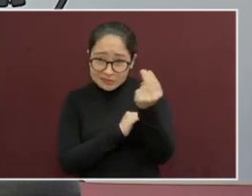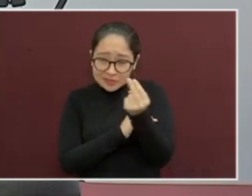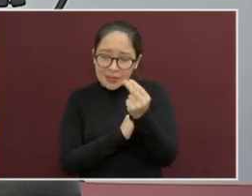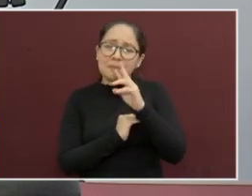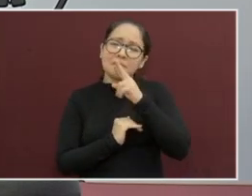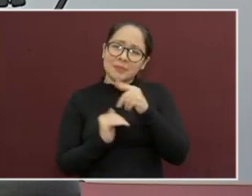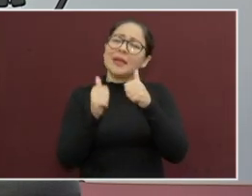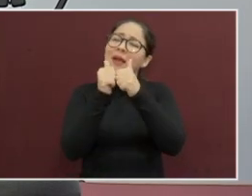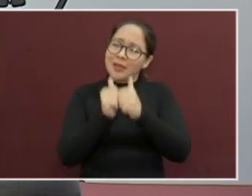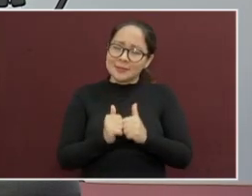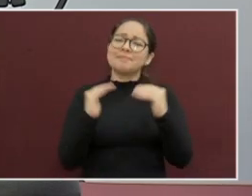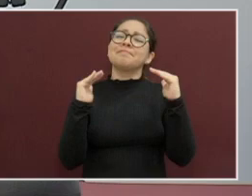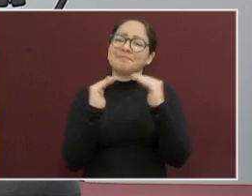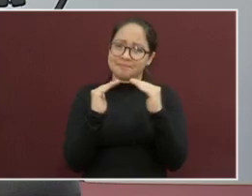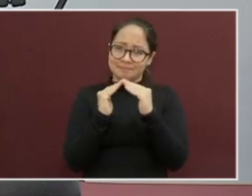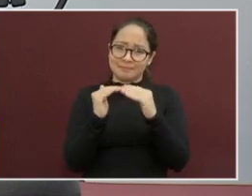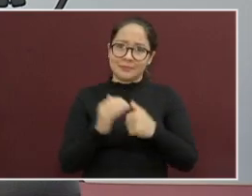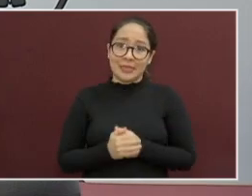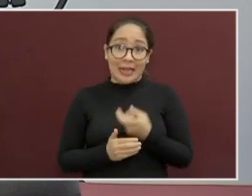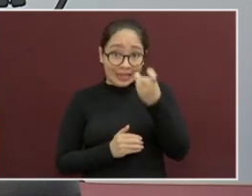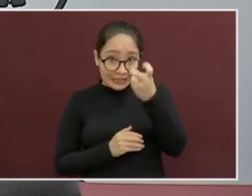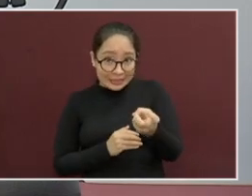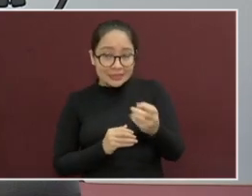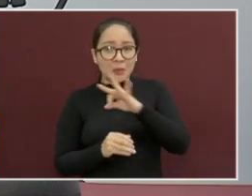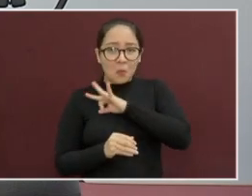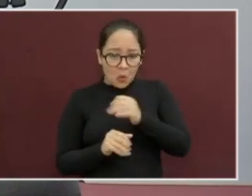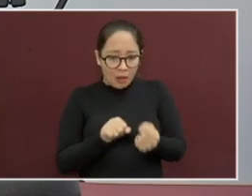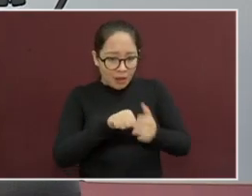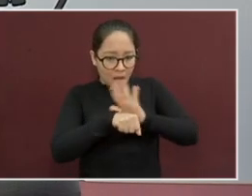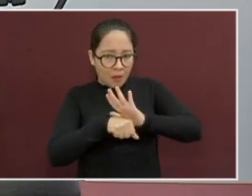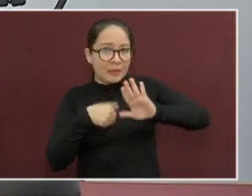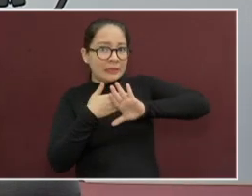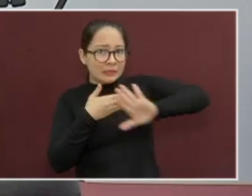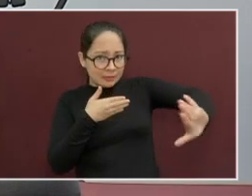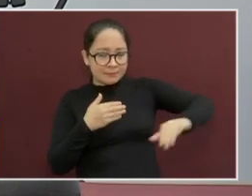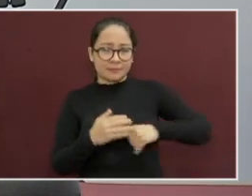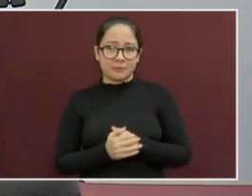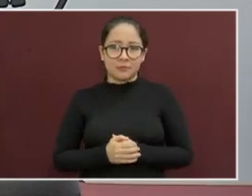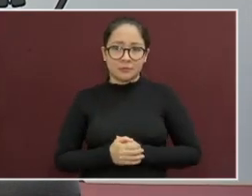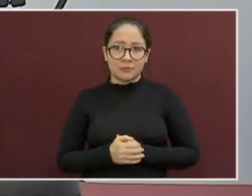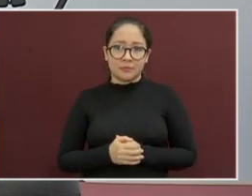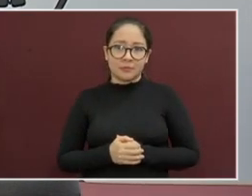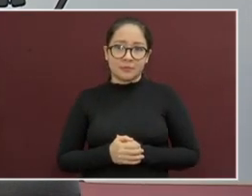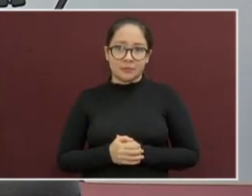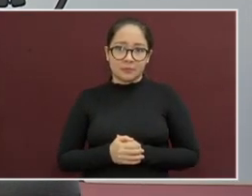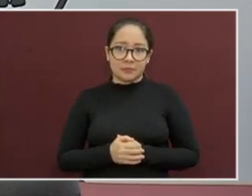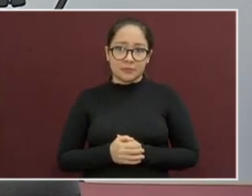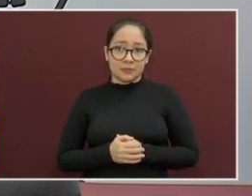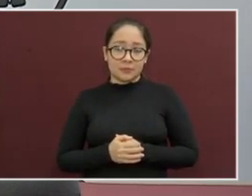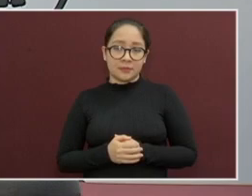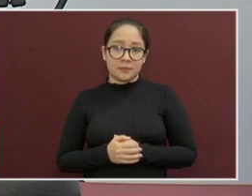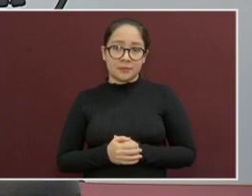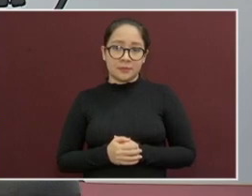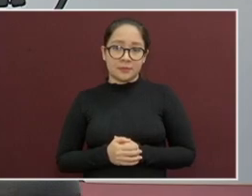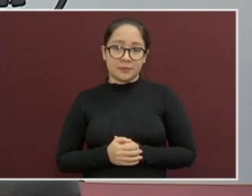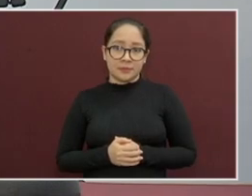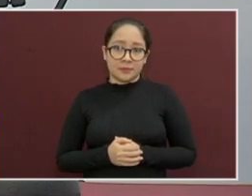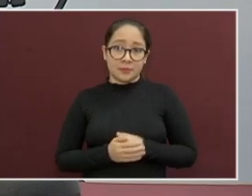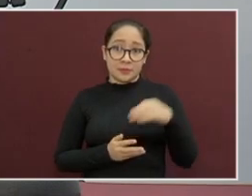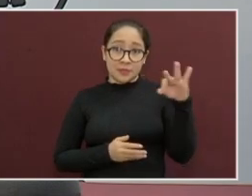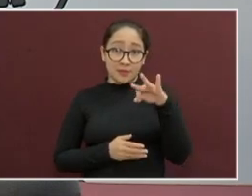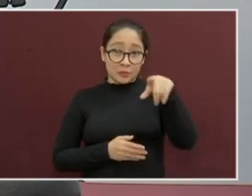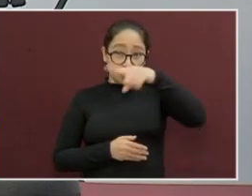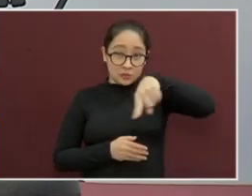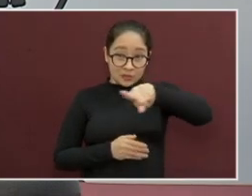ustedes evitarán contagiarse si por alguna razón no pueden cumplir con estas medidas